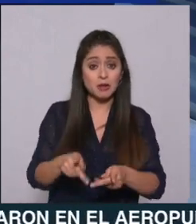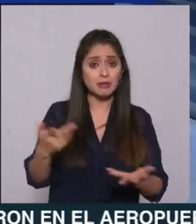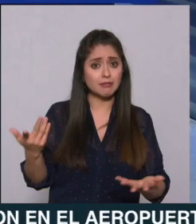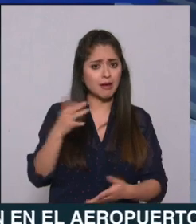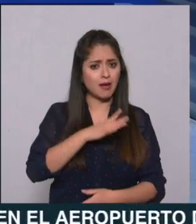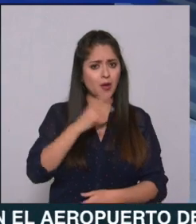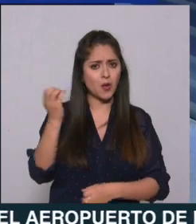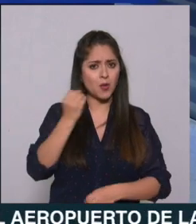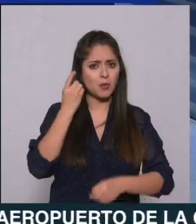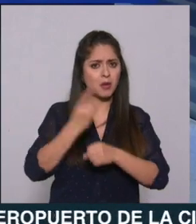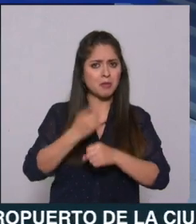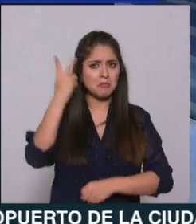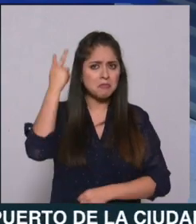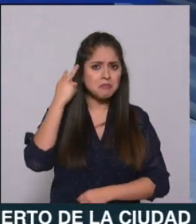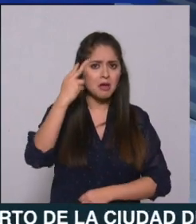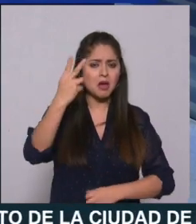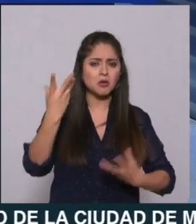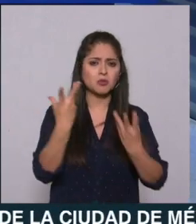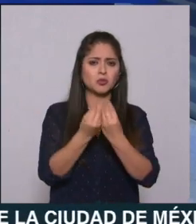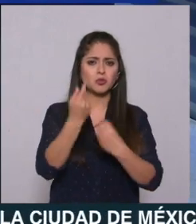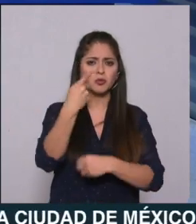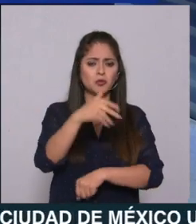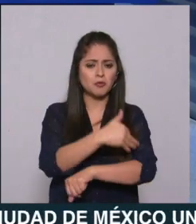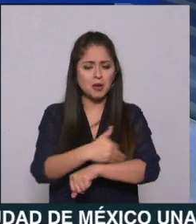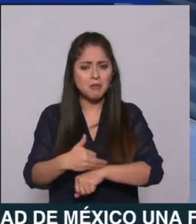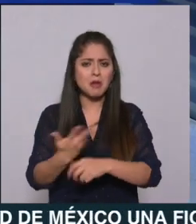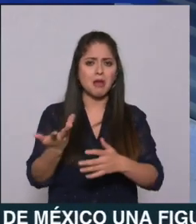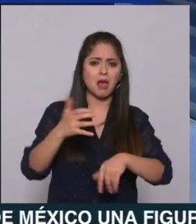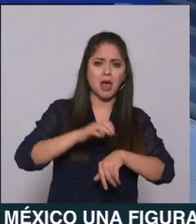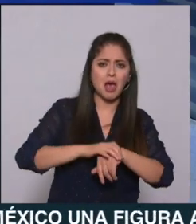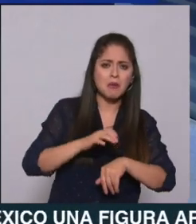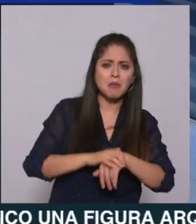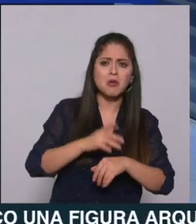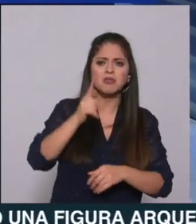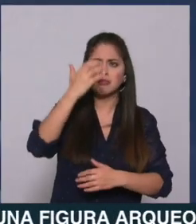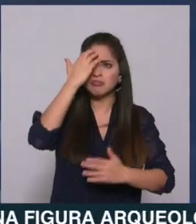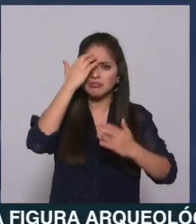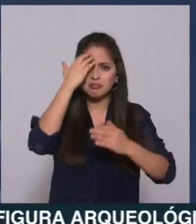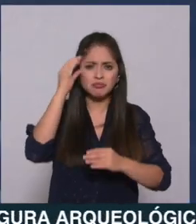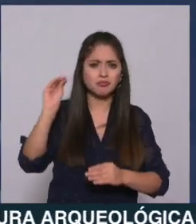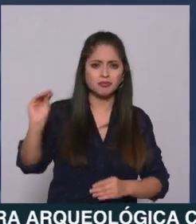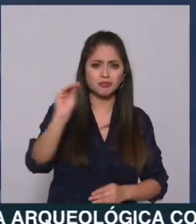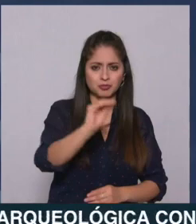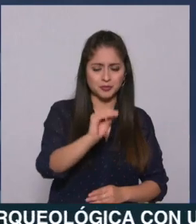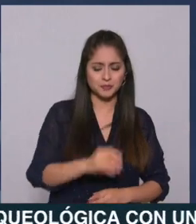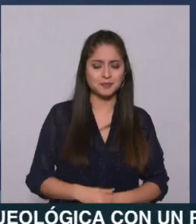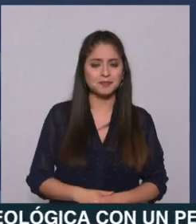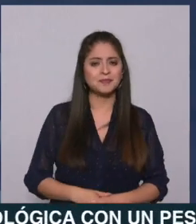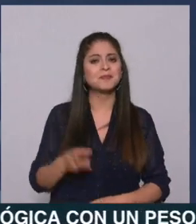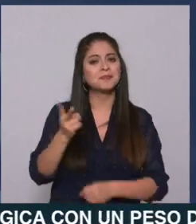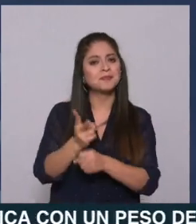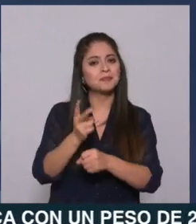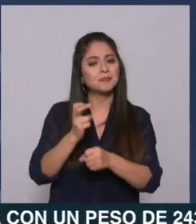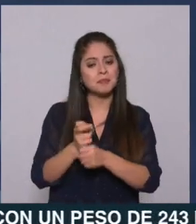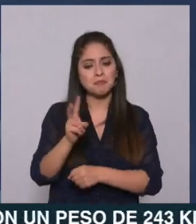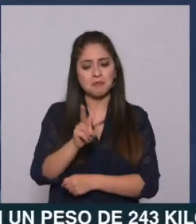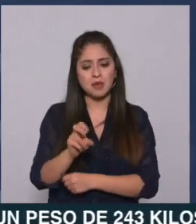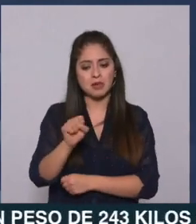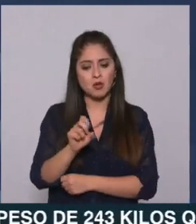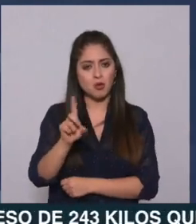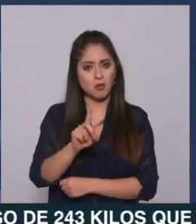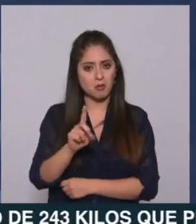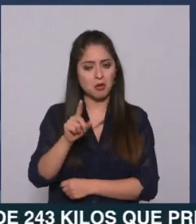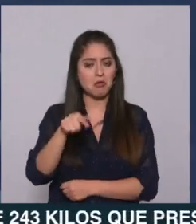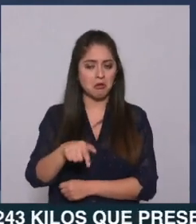la opción para viajar en familia, con amigos, con la pareja, para conocer. Los invitamos este fin de semana a que nos acompañen, no se lo pueden